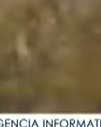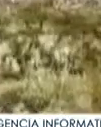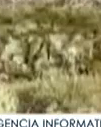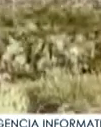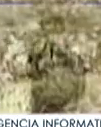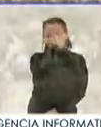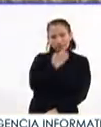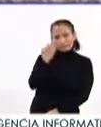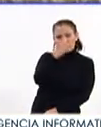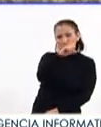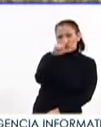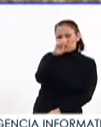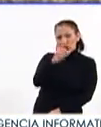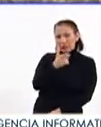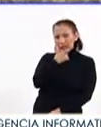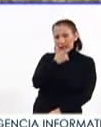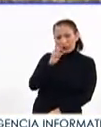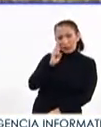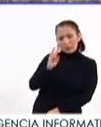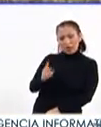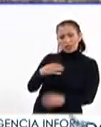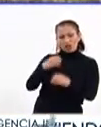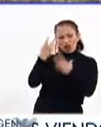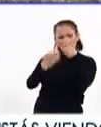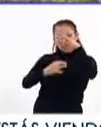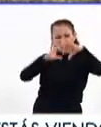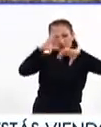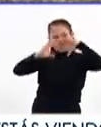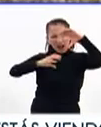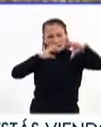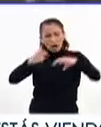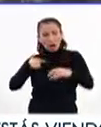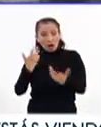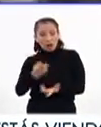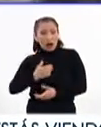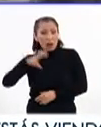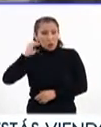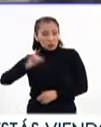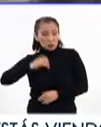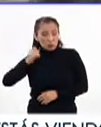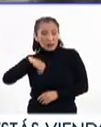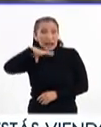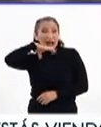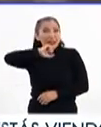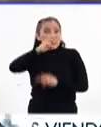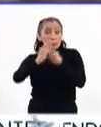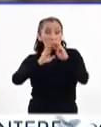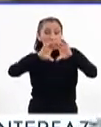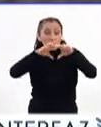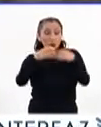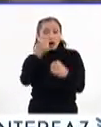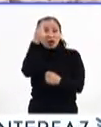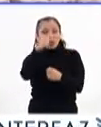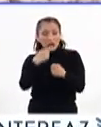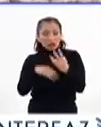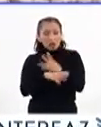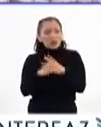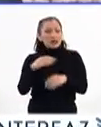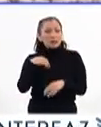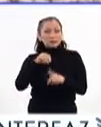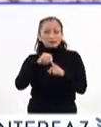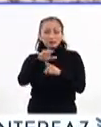Según la Sociedad Zoológica de Londres, la contaminación, la sobreexplotación y el calentamiento global son algunos de los